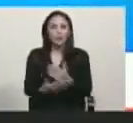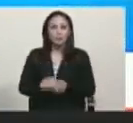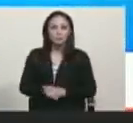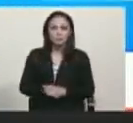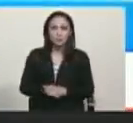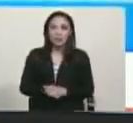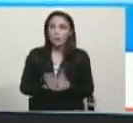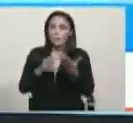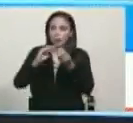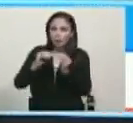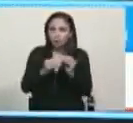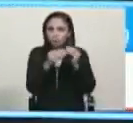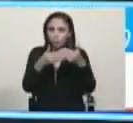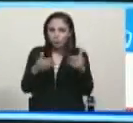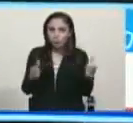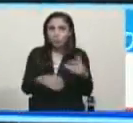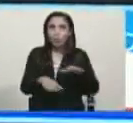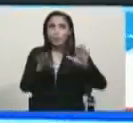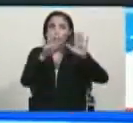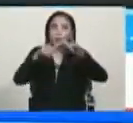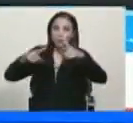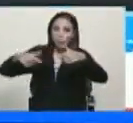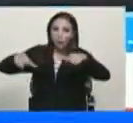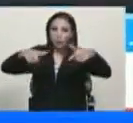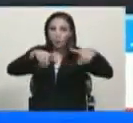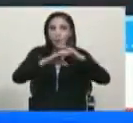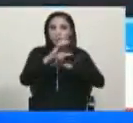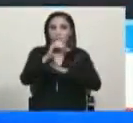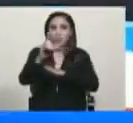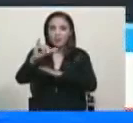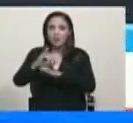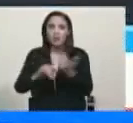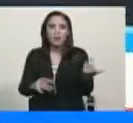la rehabilitación de 9 centros de diagnóstico integral